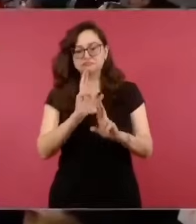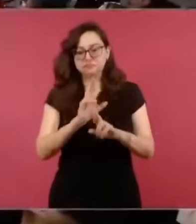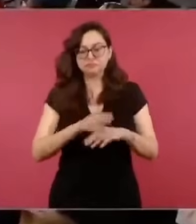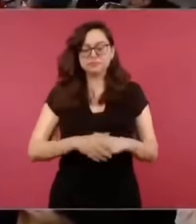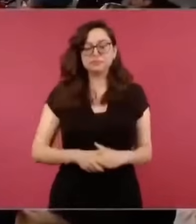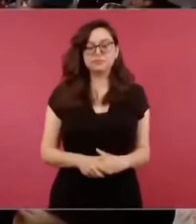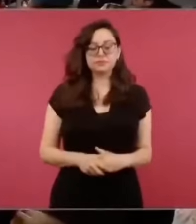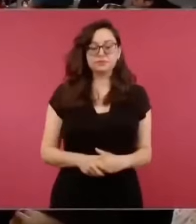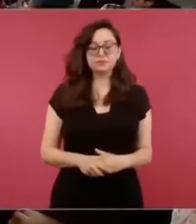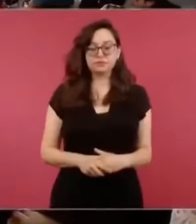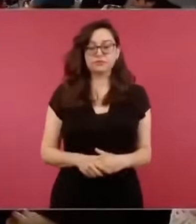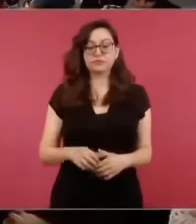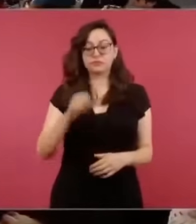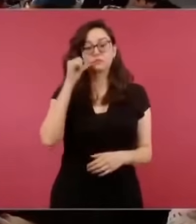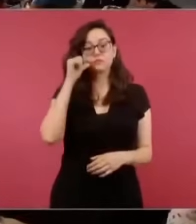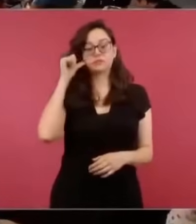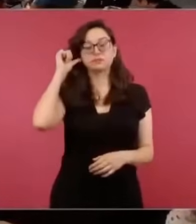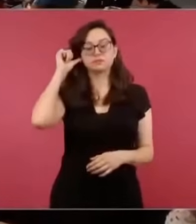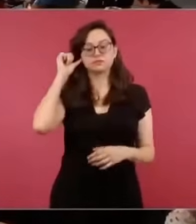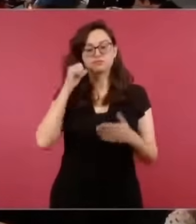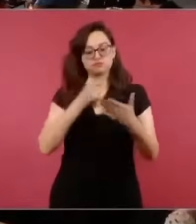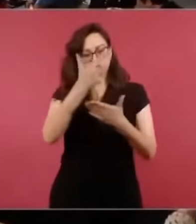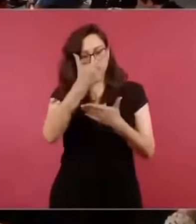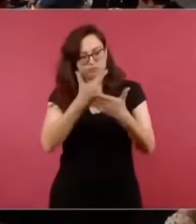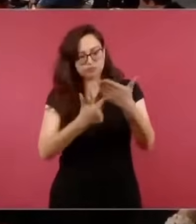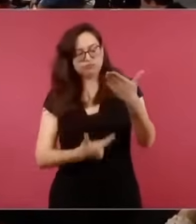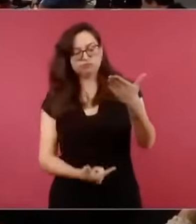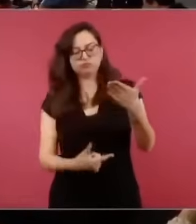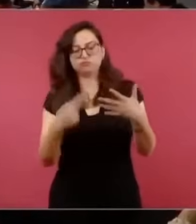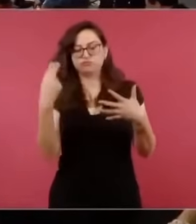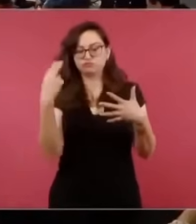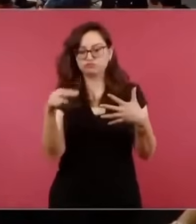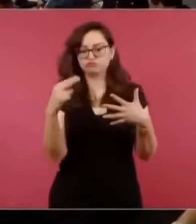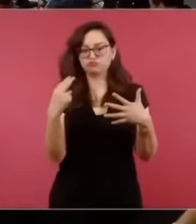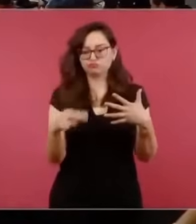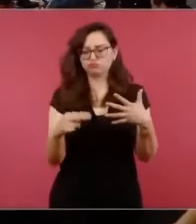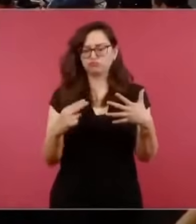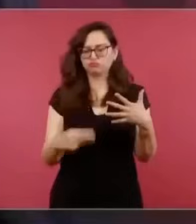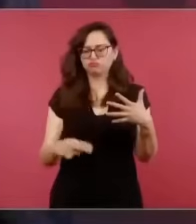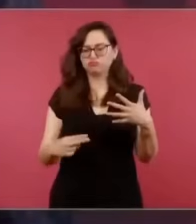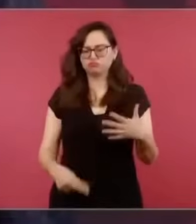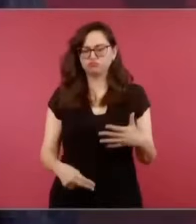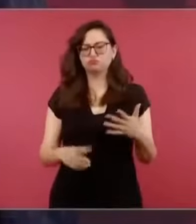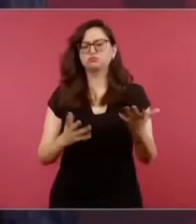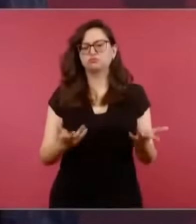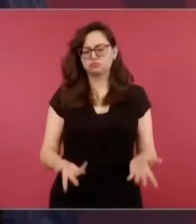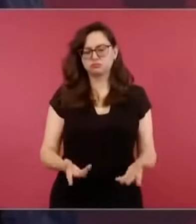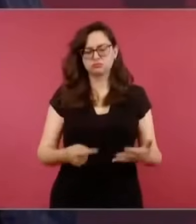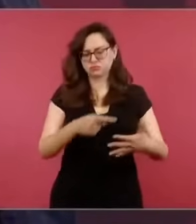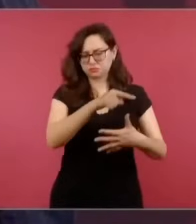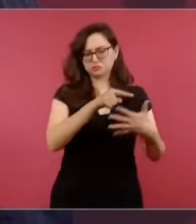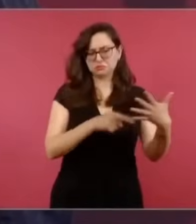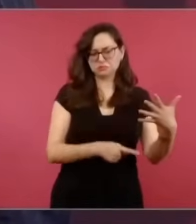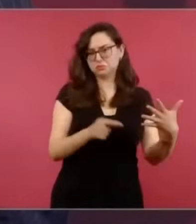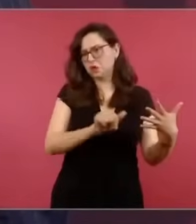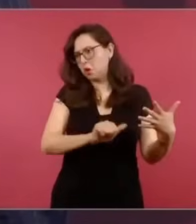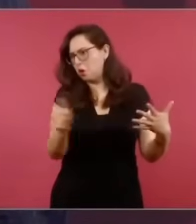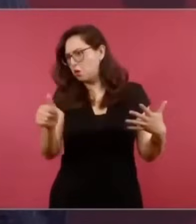Quedaron compañeros en lista, va a alcanzar para más.